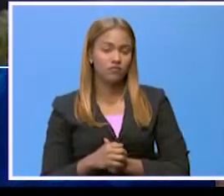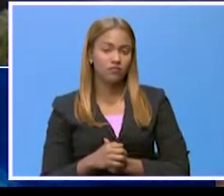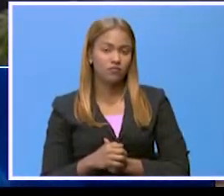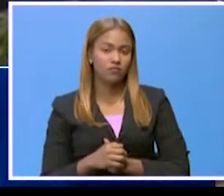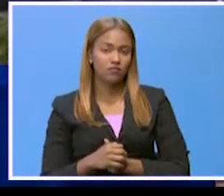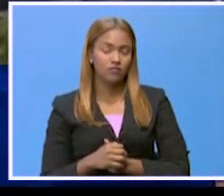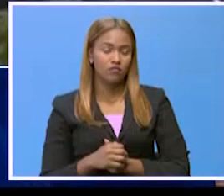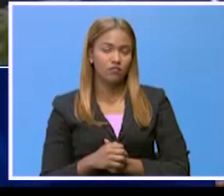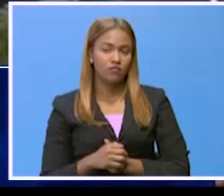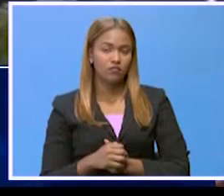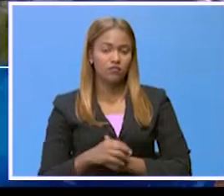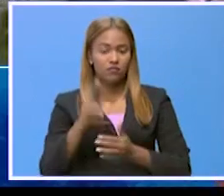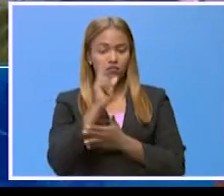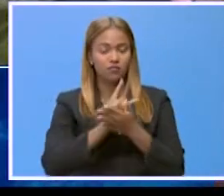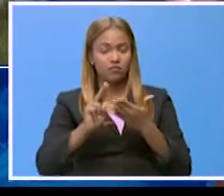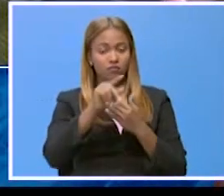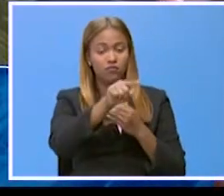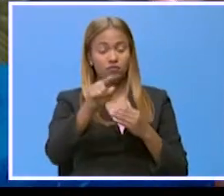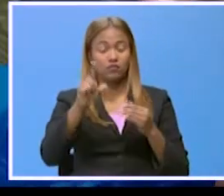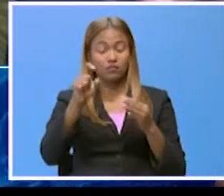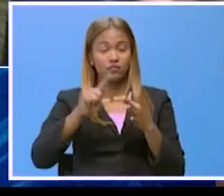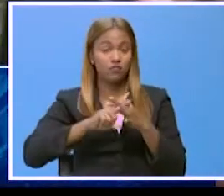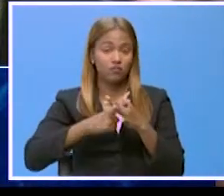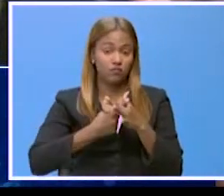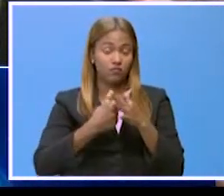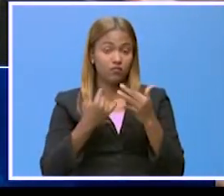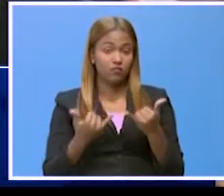las universidades empiecen a dar